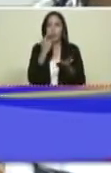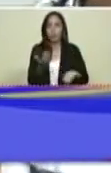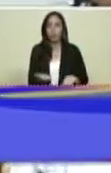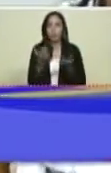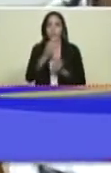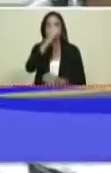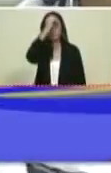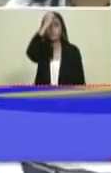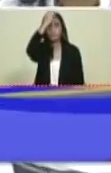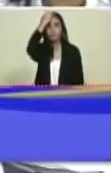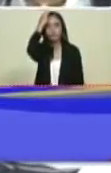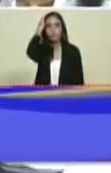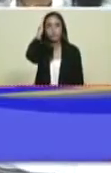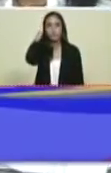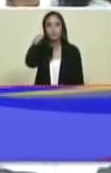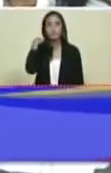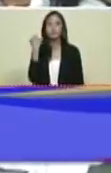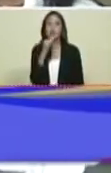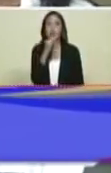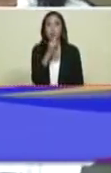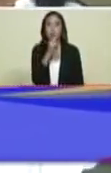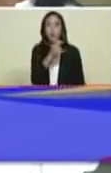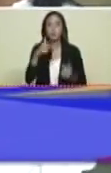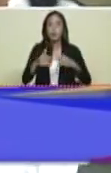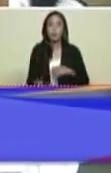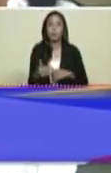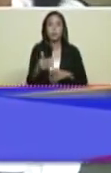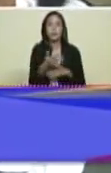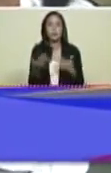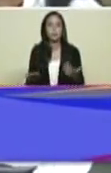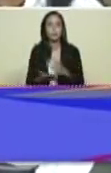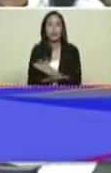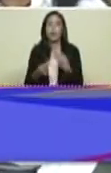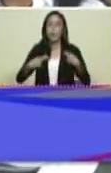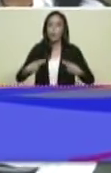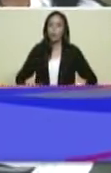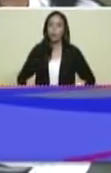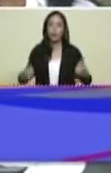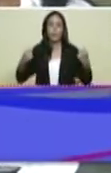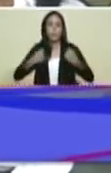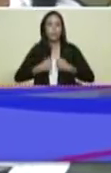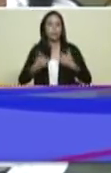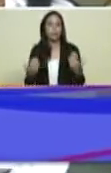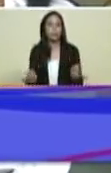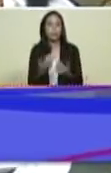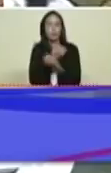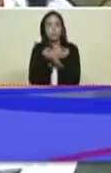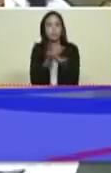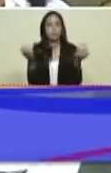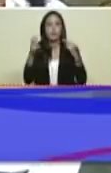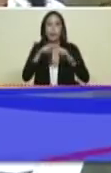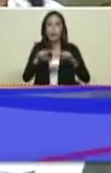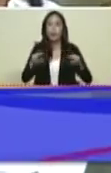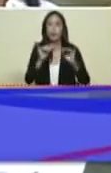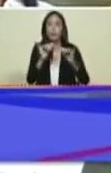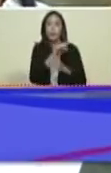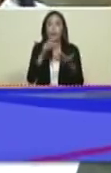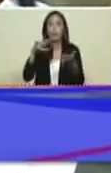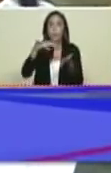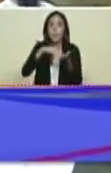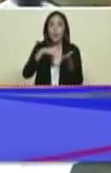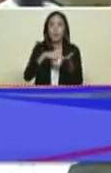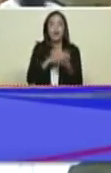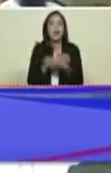información muy importante que nos pidió el presidente transmitiéramos. Estos uniformes, bolsos y útiles escolares son para todos los niños de Miranda, los de las